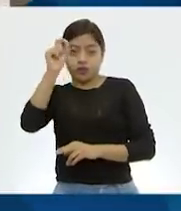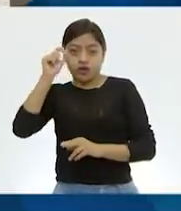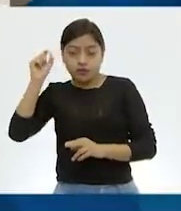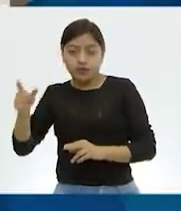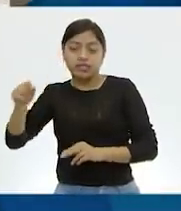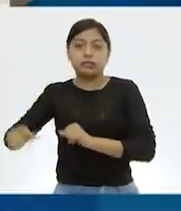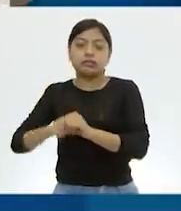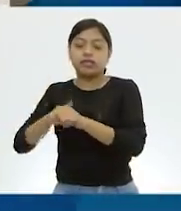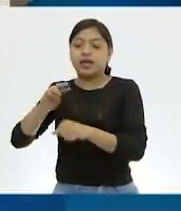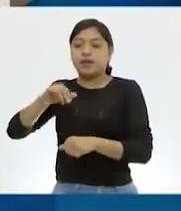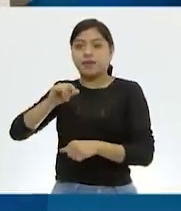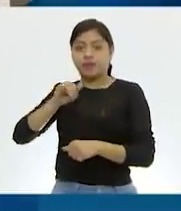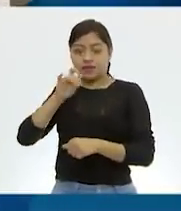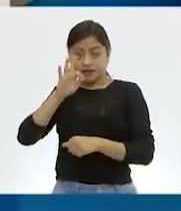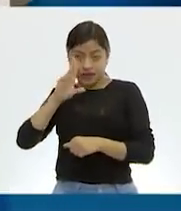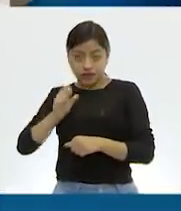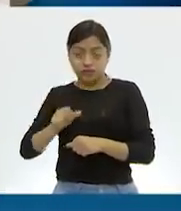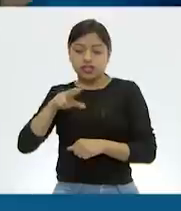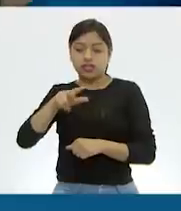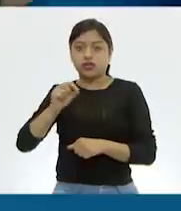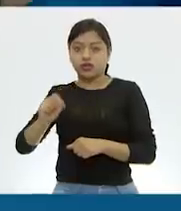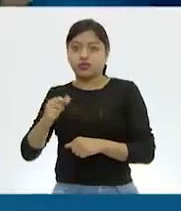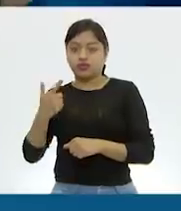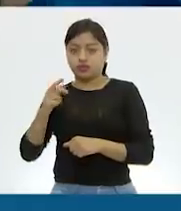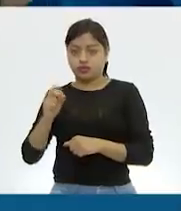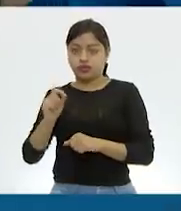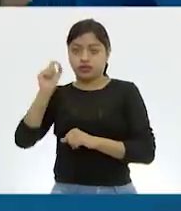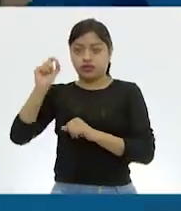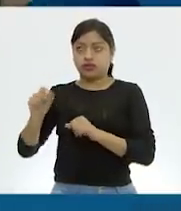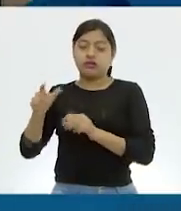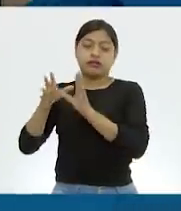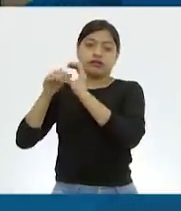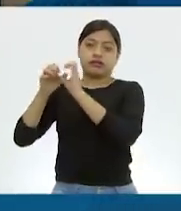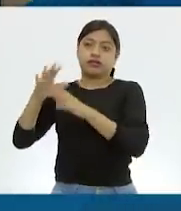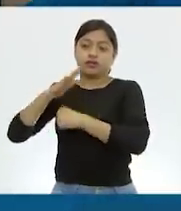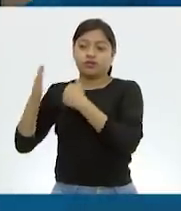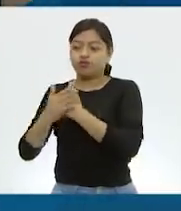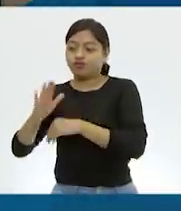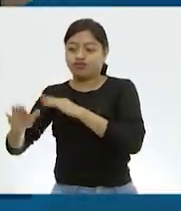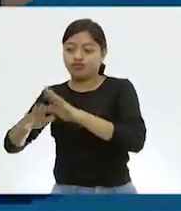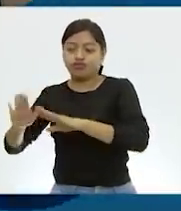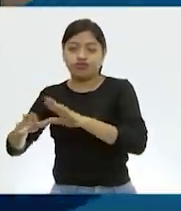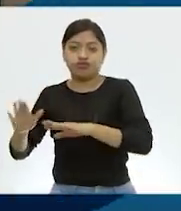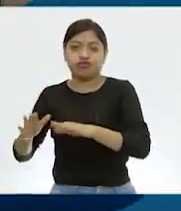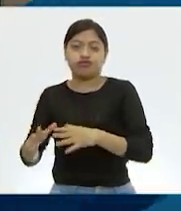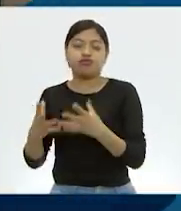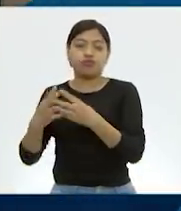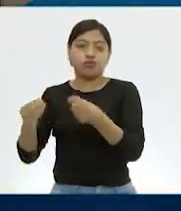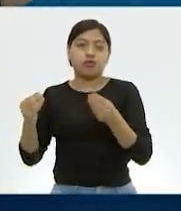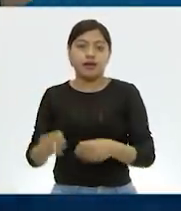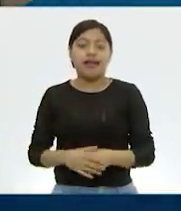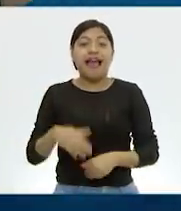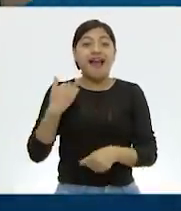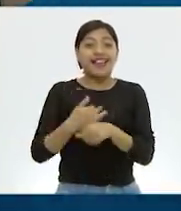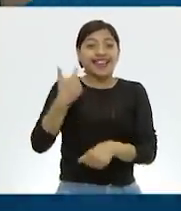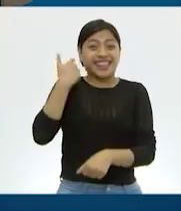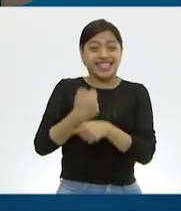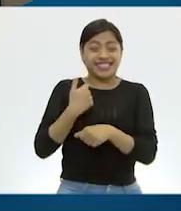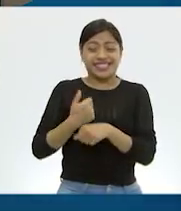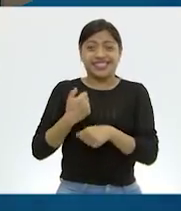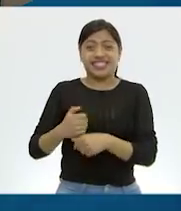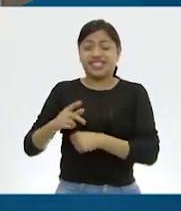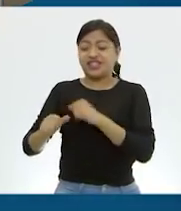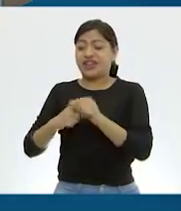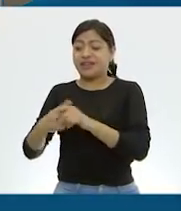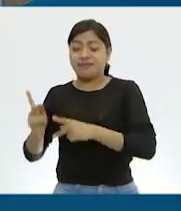mamíferos y el 12.8% de las aves. Estamos entrando a la llamada sexta extinción, que por